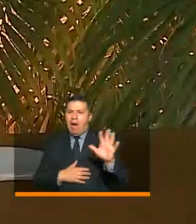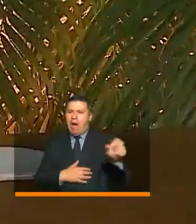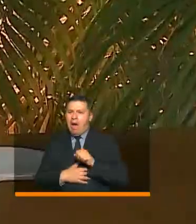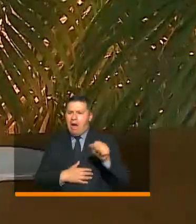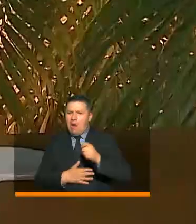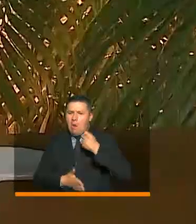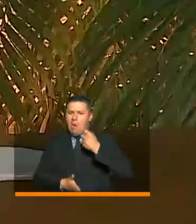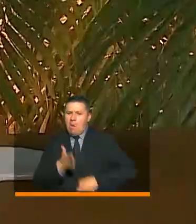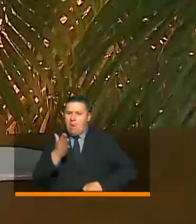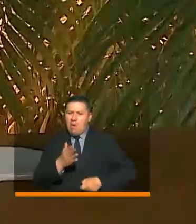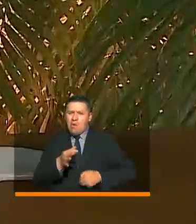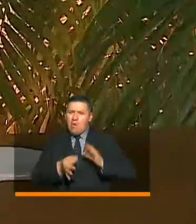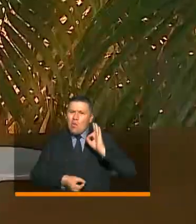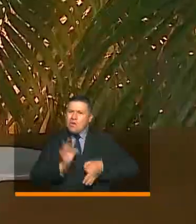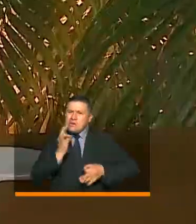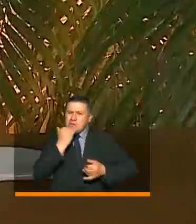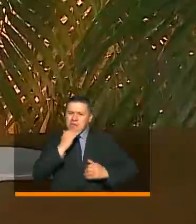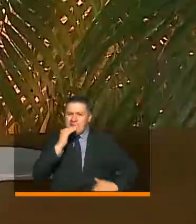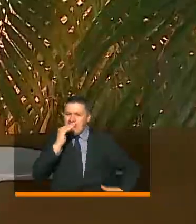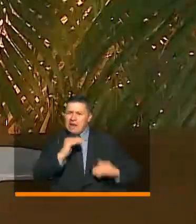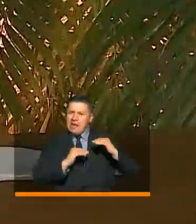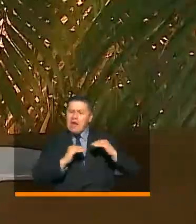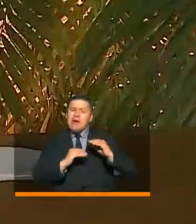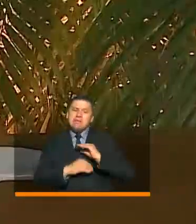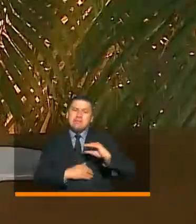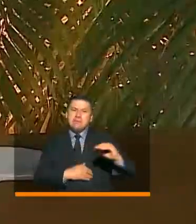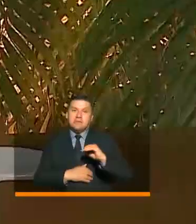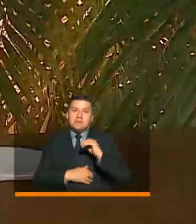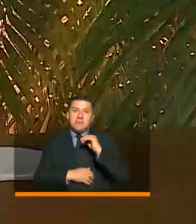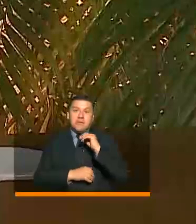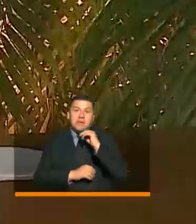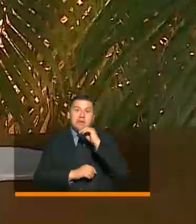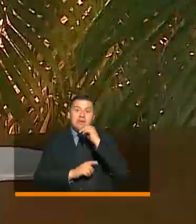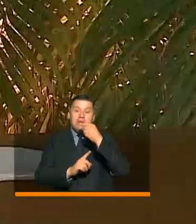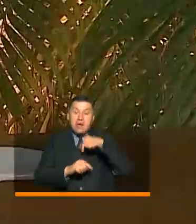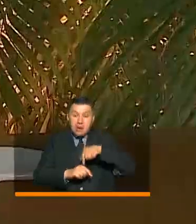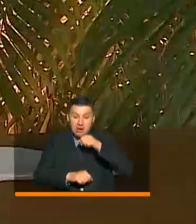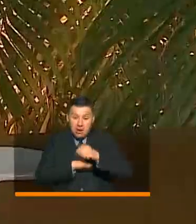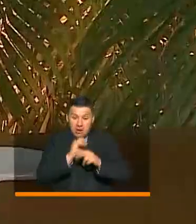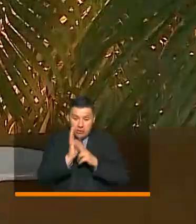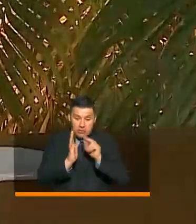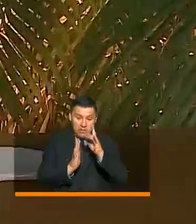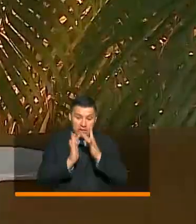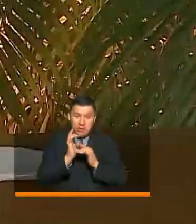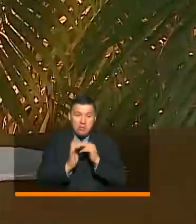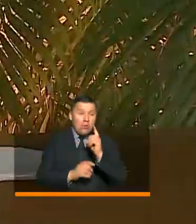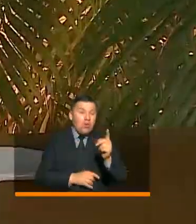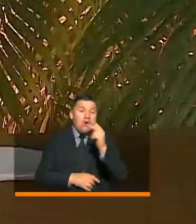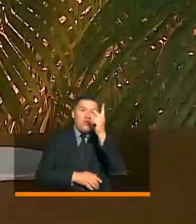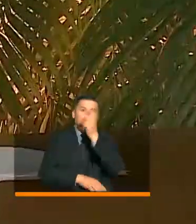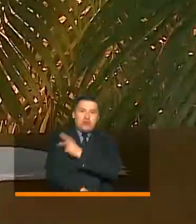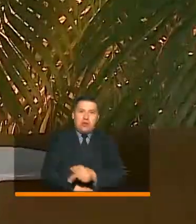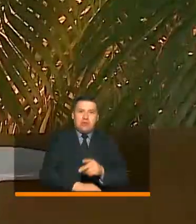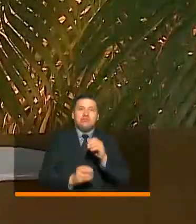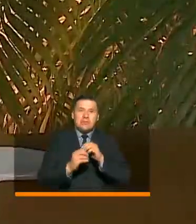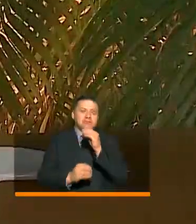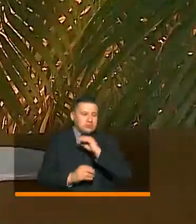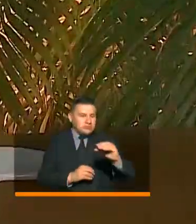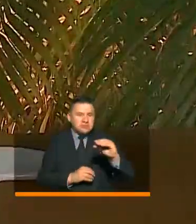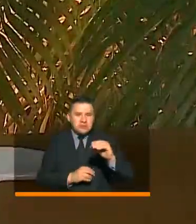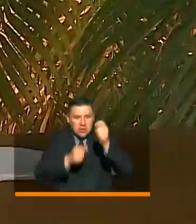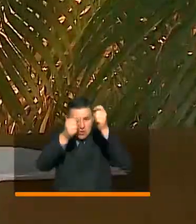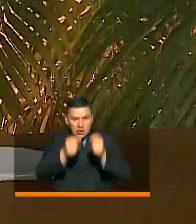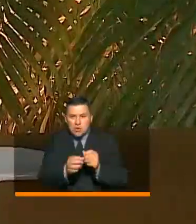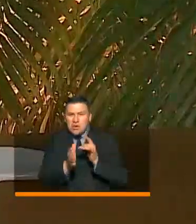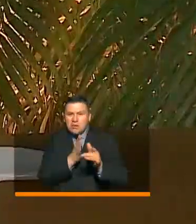quitaba, corrigió esa injusticia. Y este año, a partir del mes de abril, 2 millones de hogares recibirán esa compensación. Es